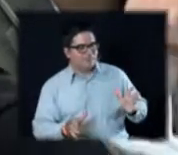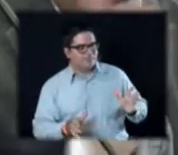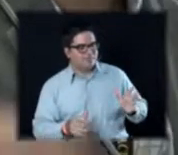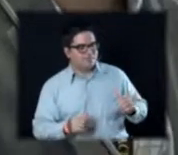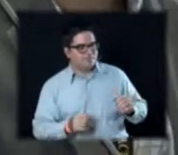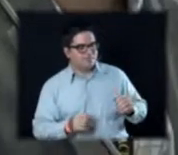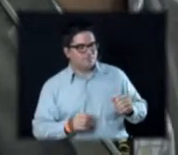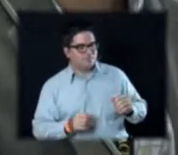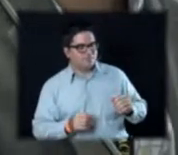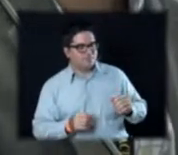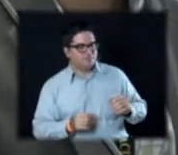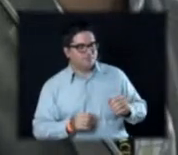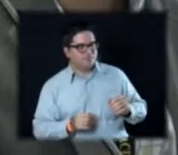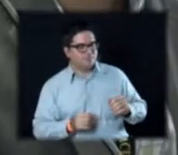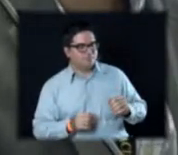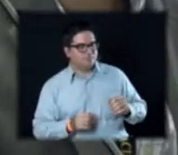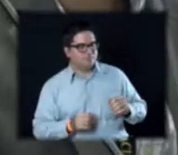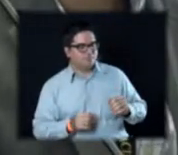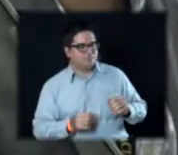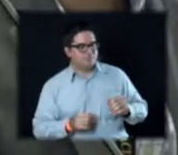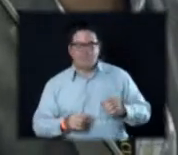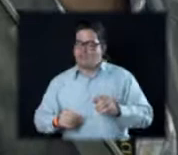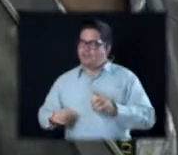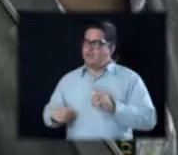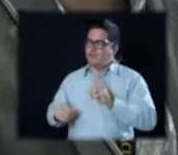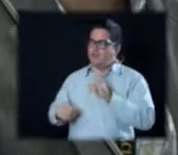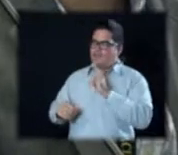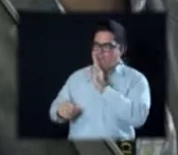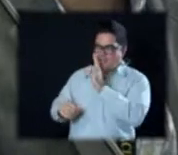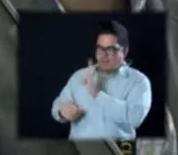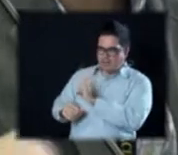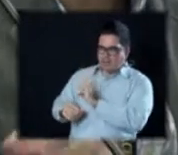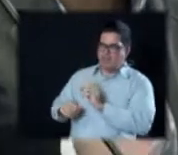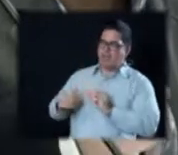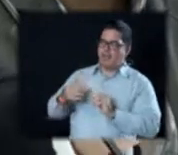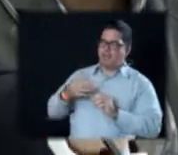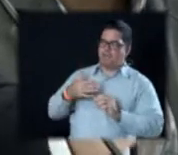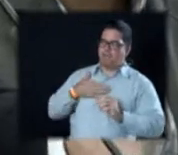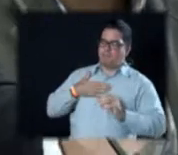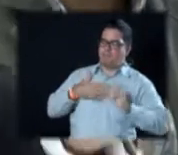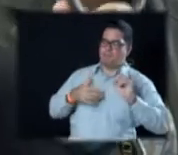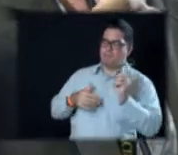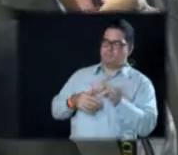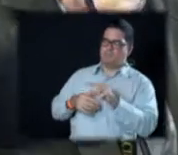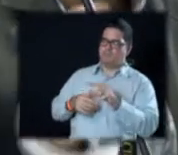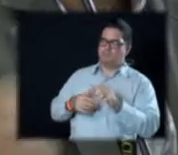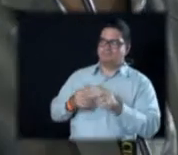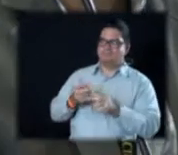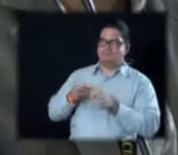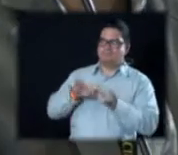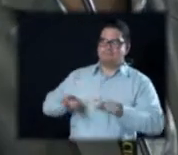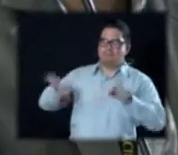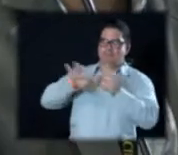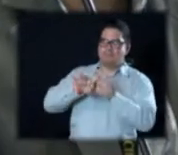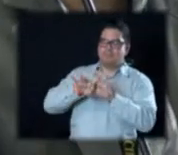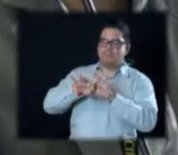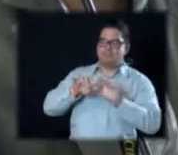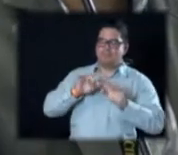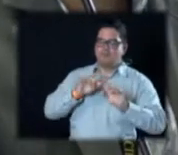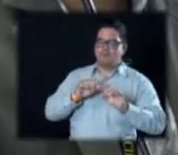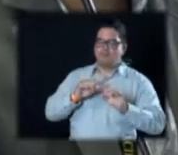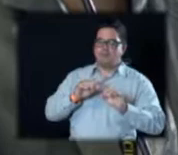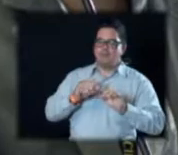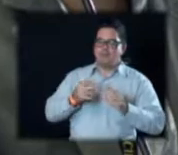y estar en una posición para contestar eso. eso va a ser crítico, esa contestación, por si algo está